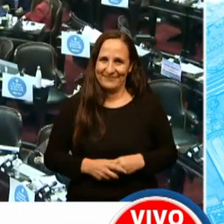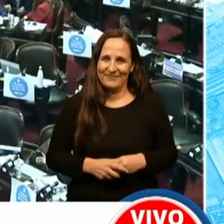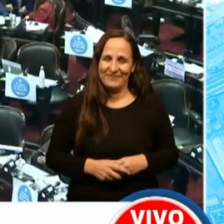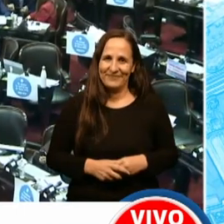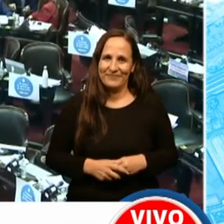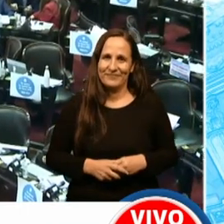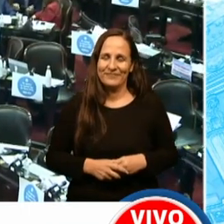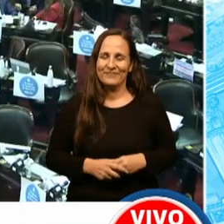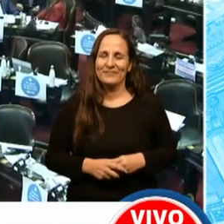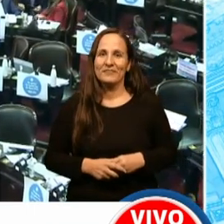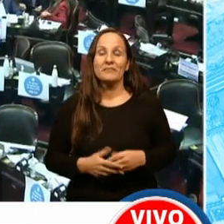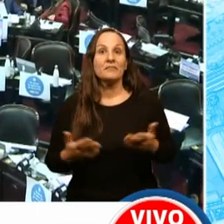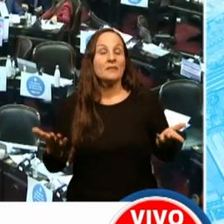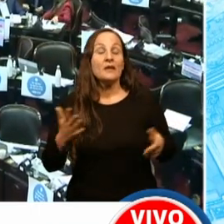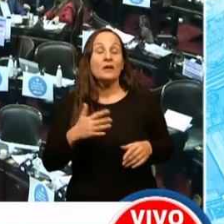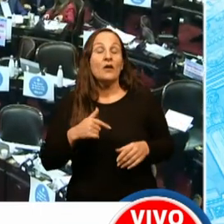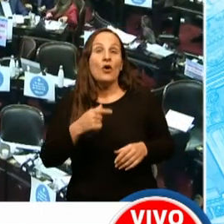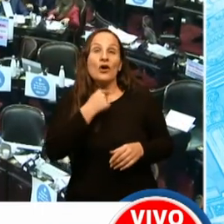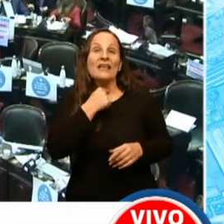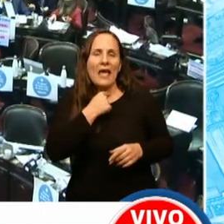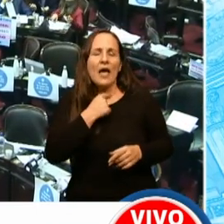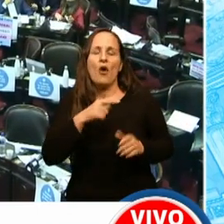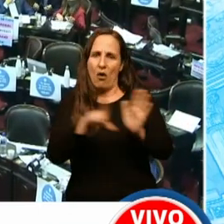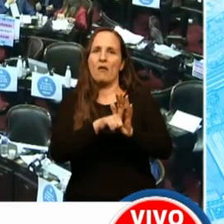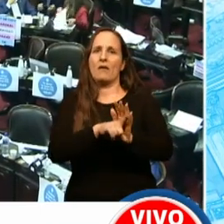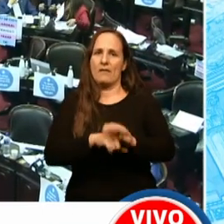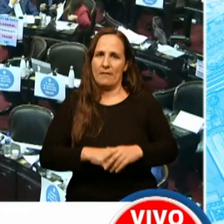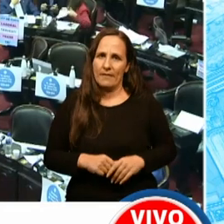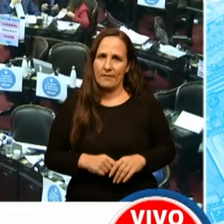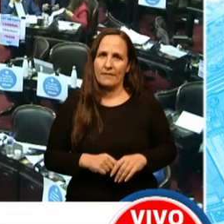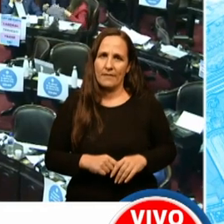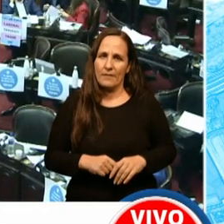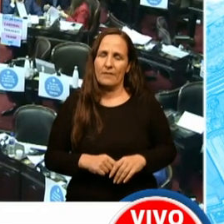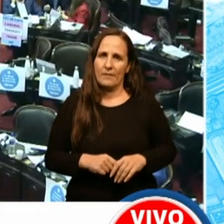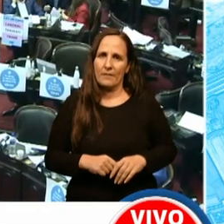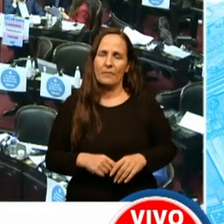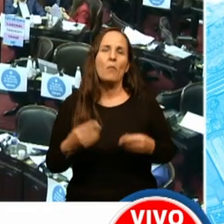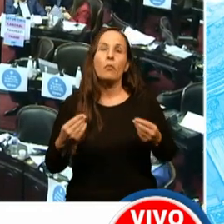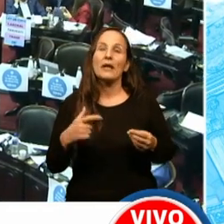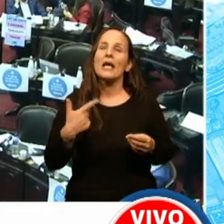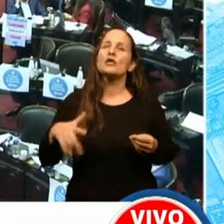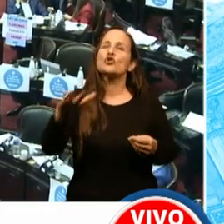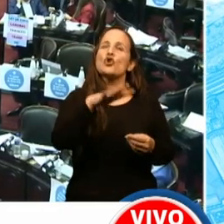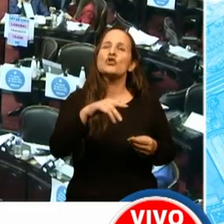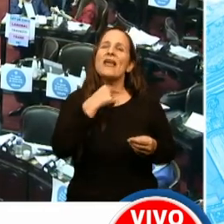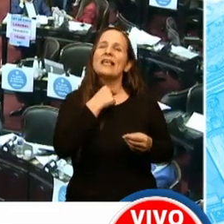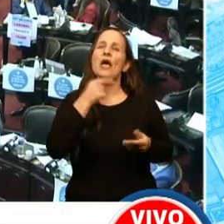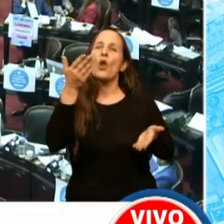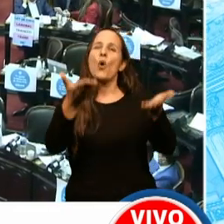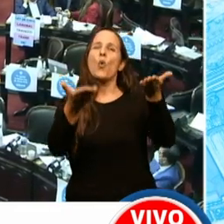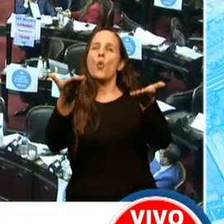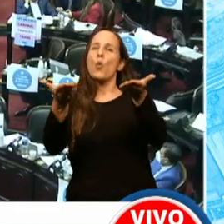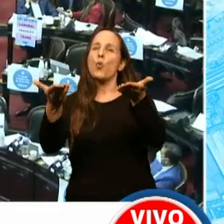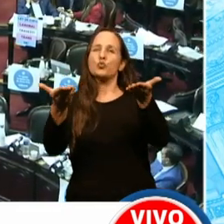y en esto quiero que sea ley porque quiero una sociedad un poquito más justa